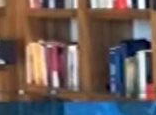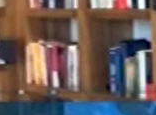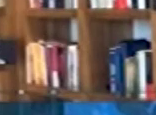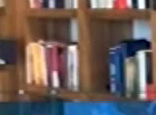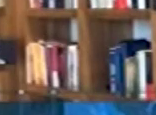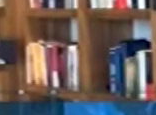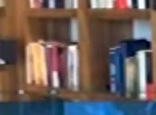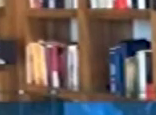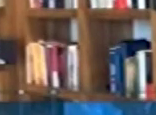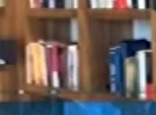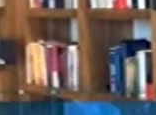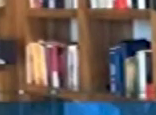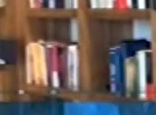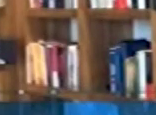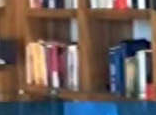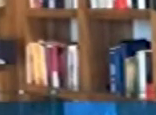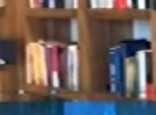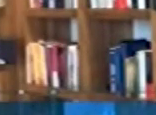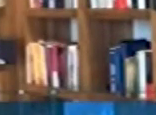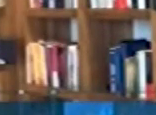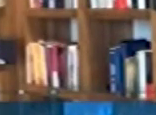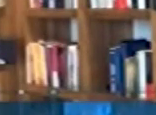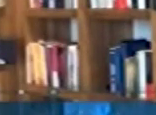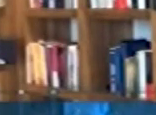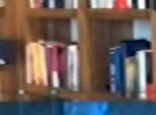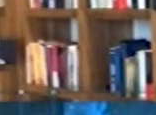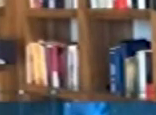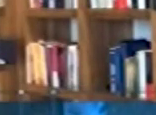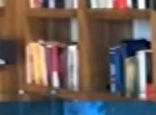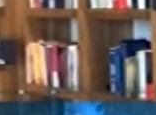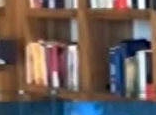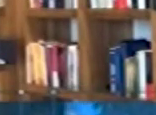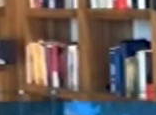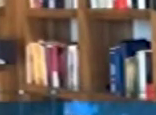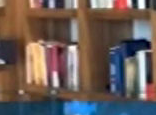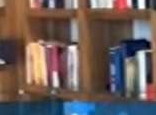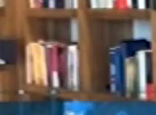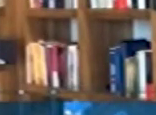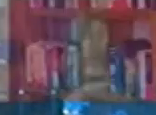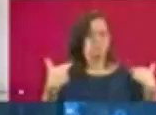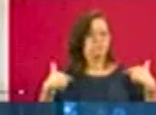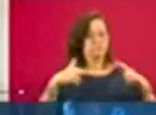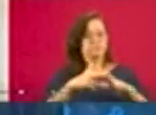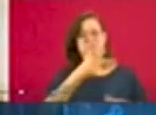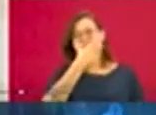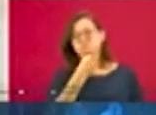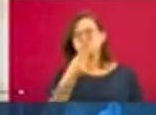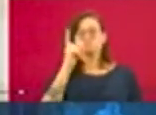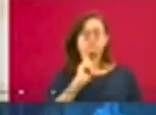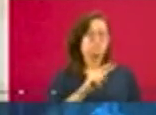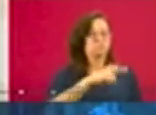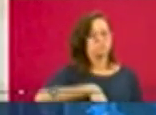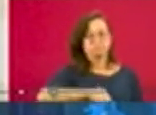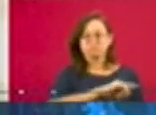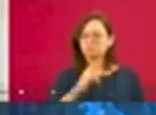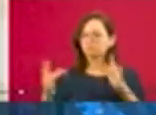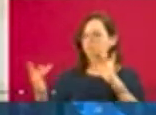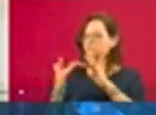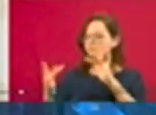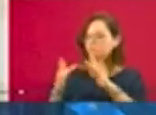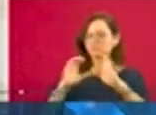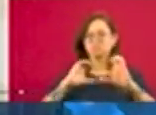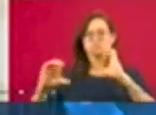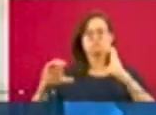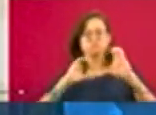un maestro que no sepa quiénes son sus alumnos. Exactamente, y sobre todo porque pues buena parte de la relación ahorita entre ellos es